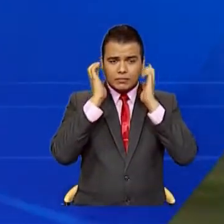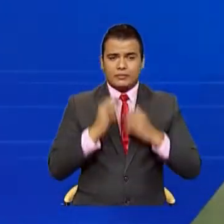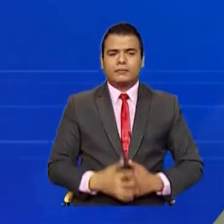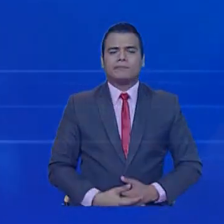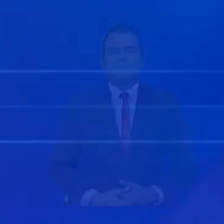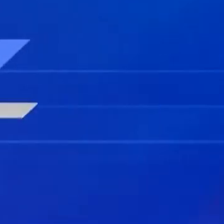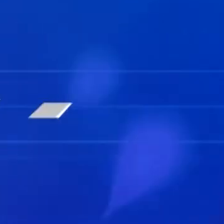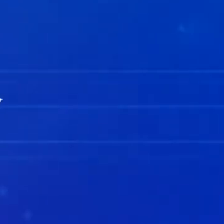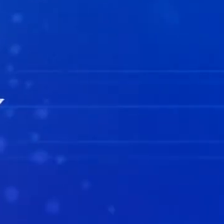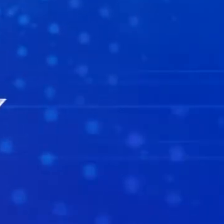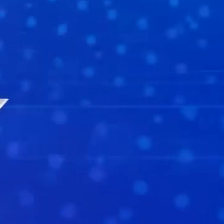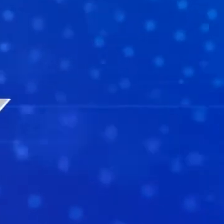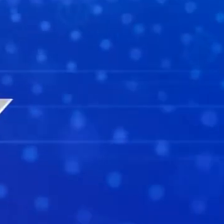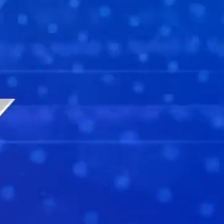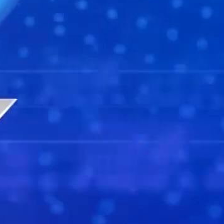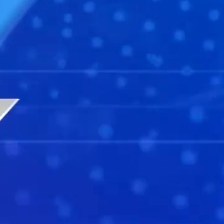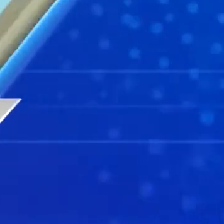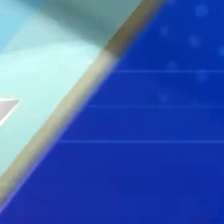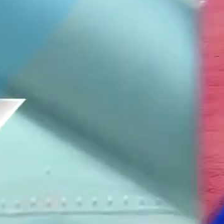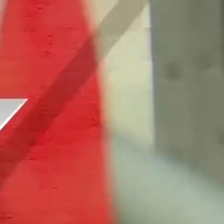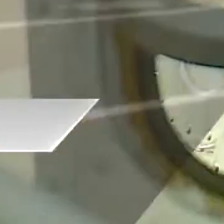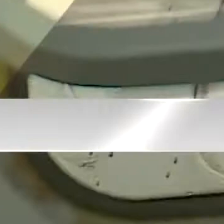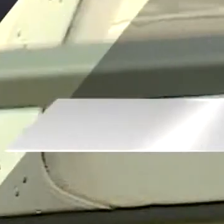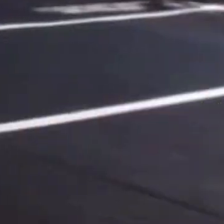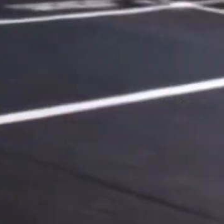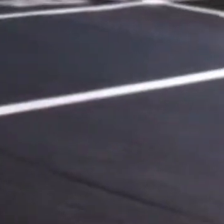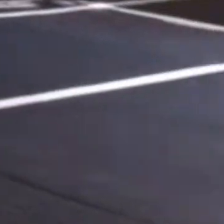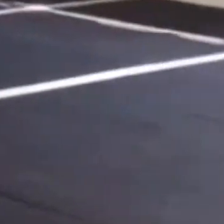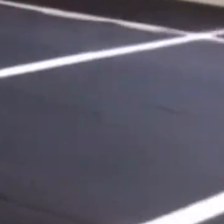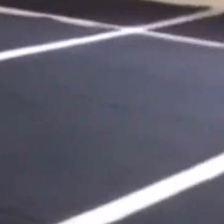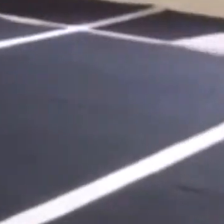Bellas y talentosas en Telepacífico Noticias.